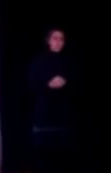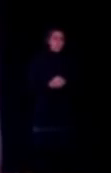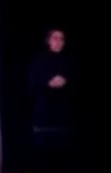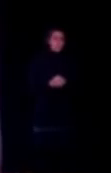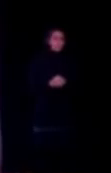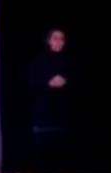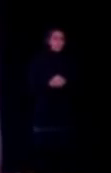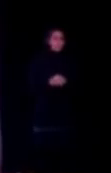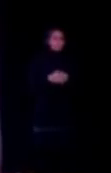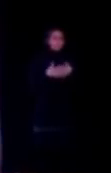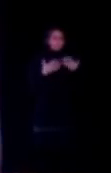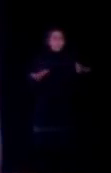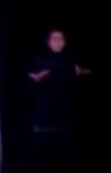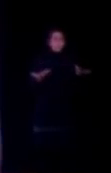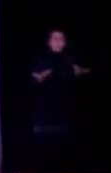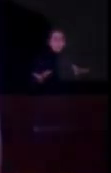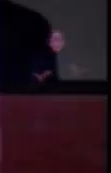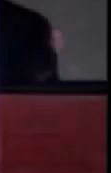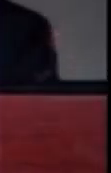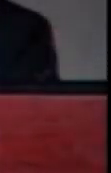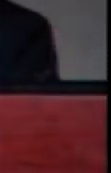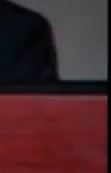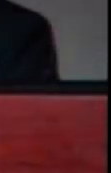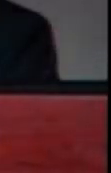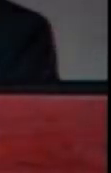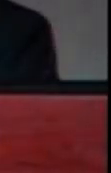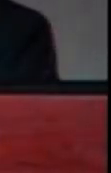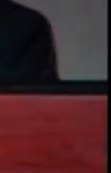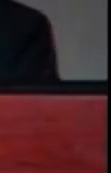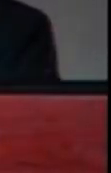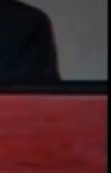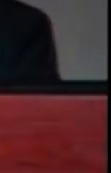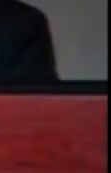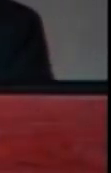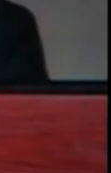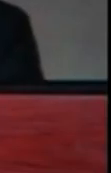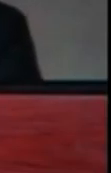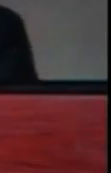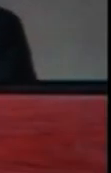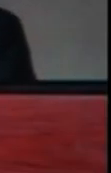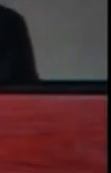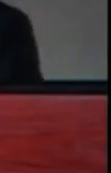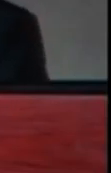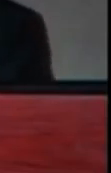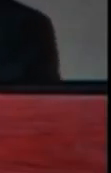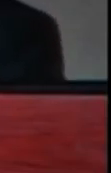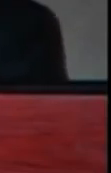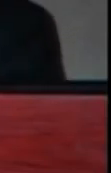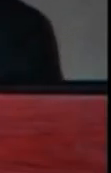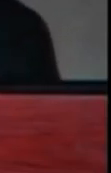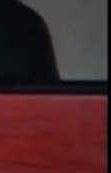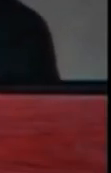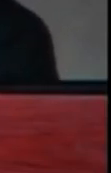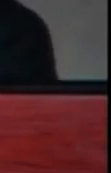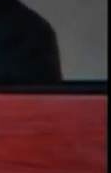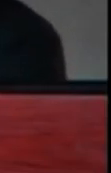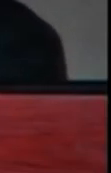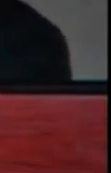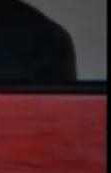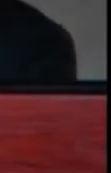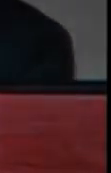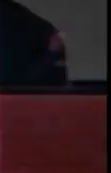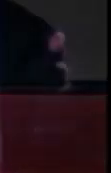implica en este perfil profesional orientado hacia una acción de una escuela ética, no sobre ética en el sentido